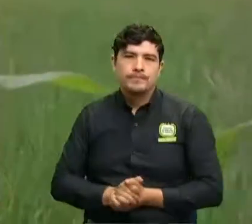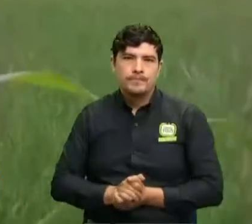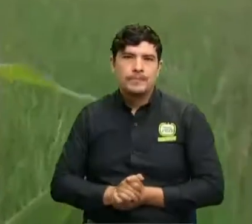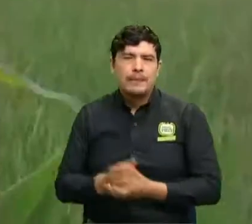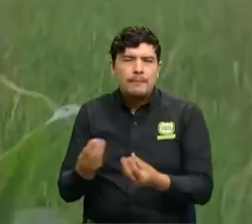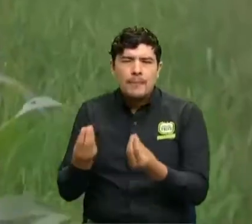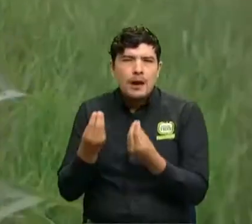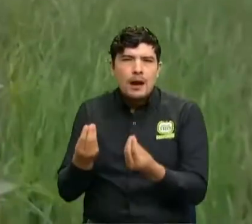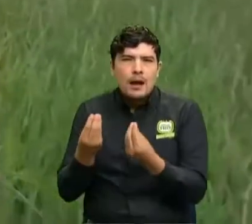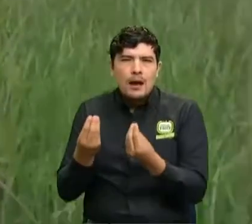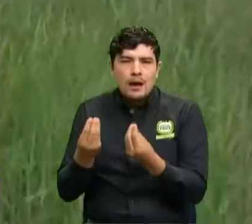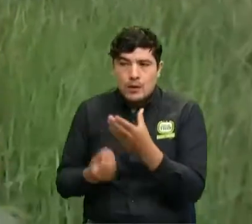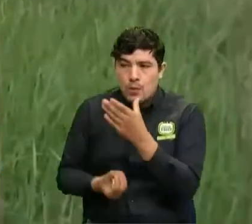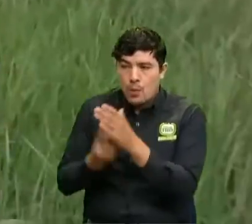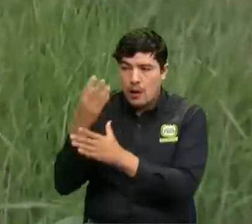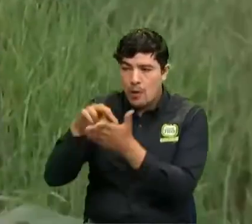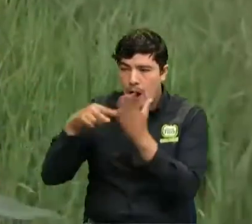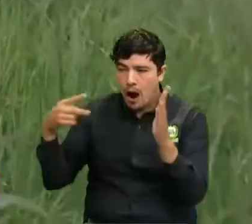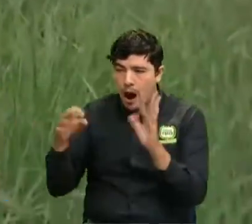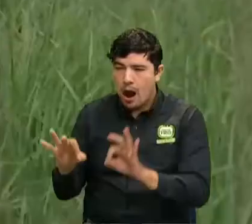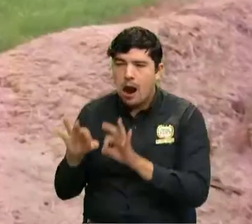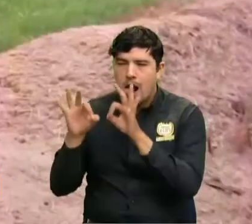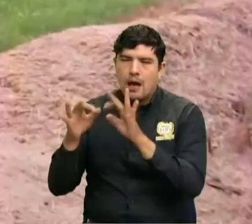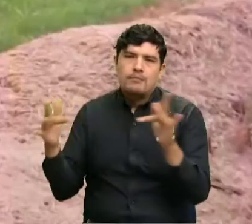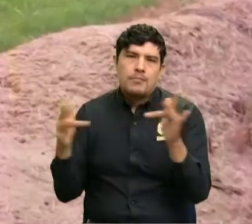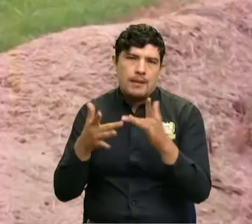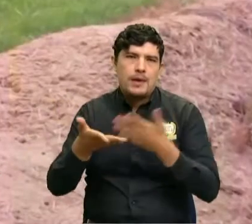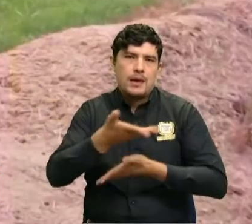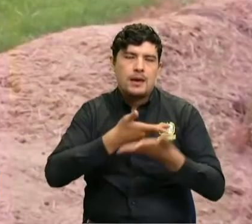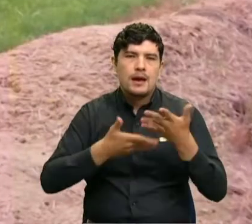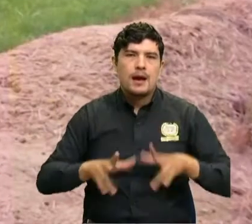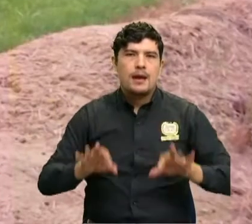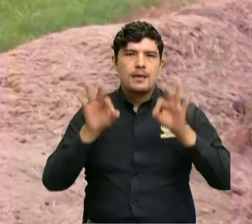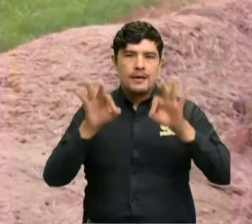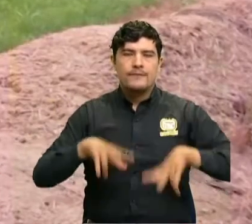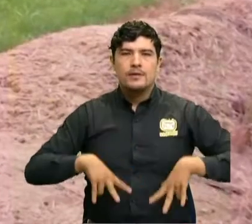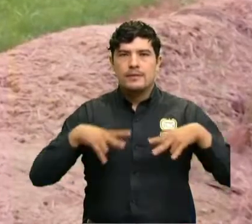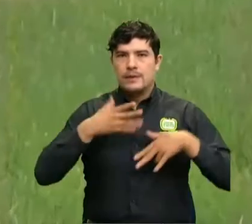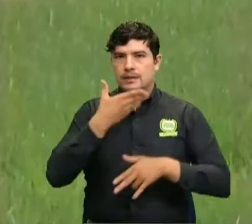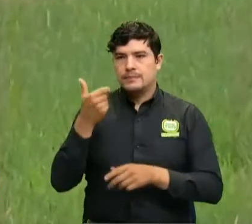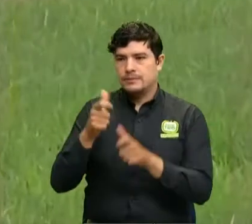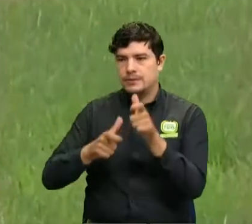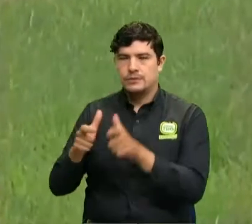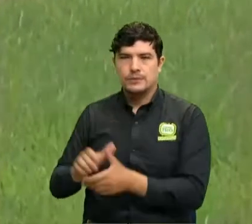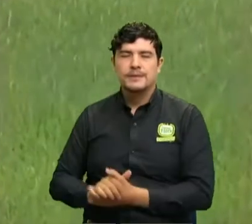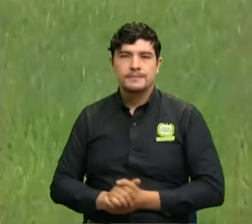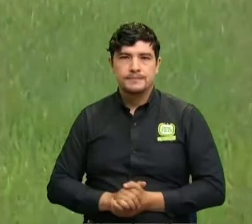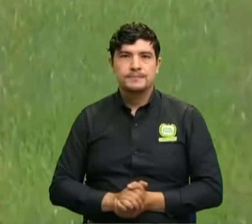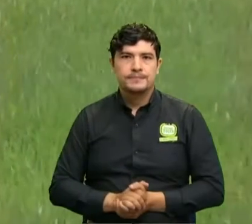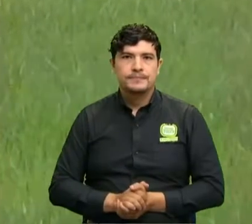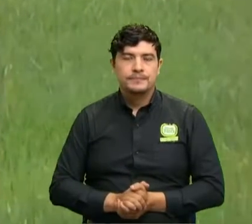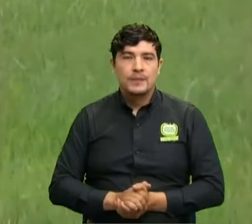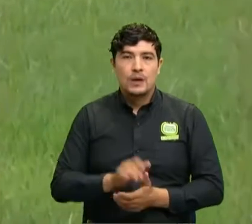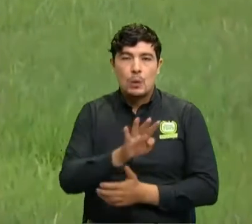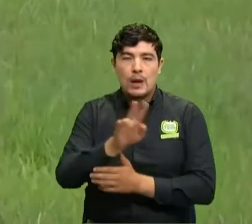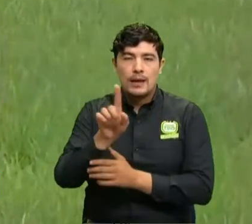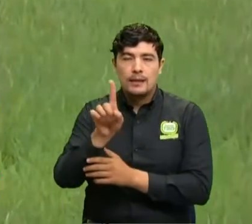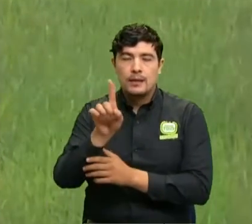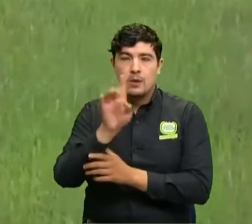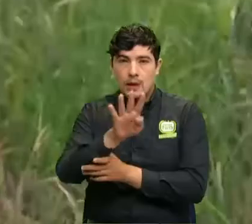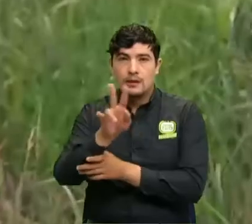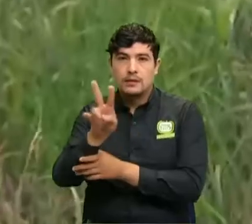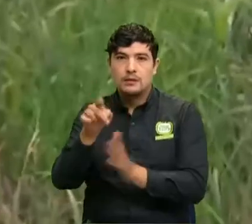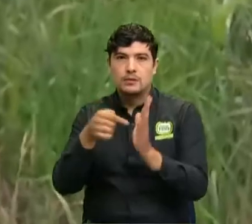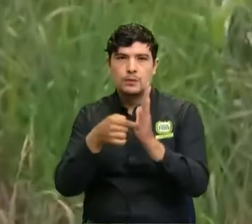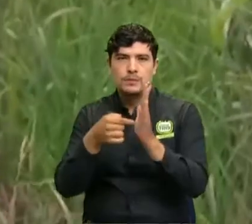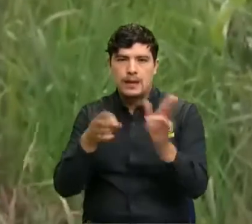de producción pues mejoren la calidad de vida de los productores. Son aproximadamente 45.000 hectáreas que podrán generar una productividad ordenada,